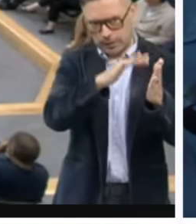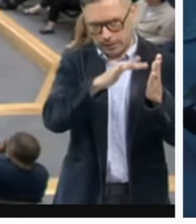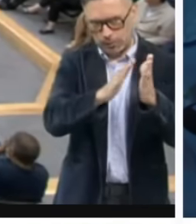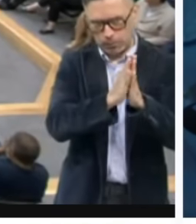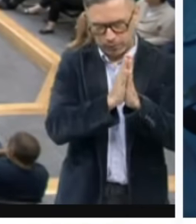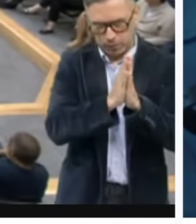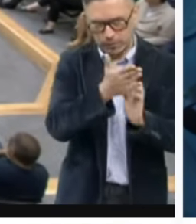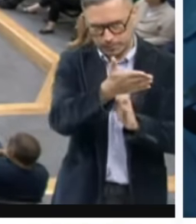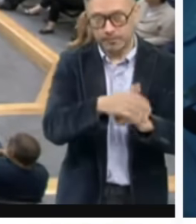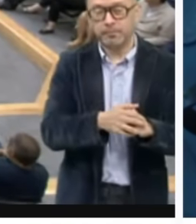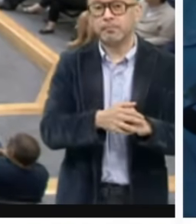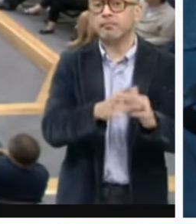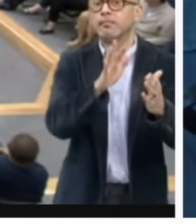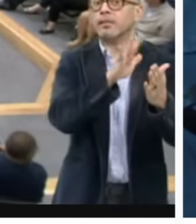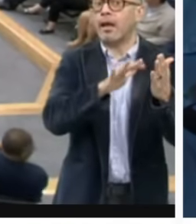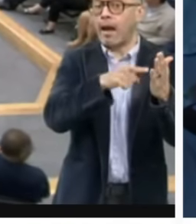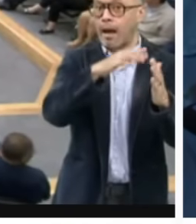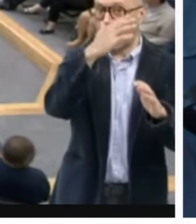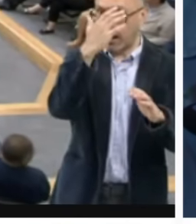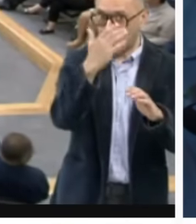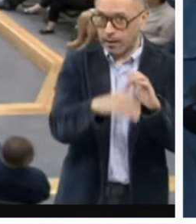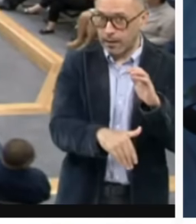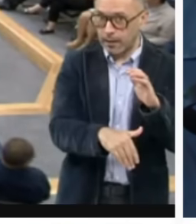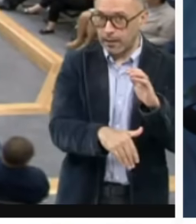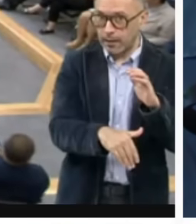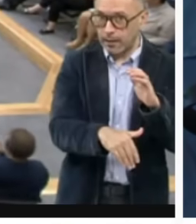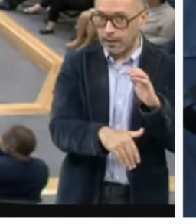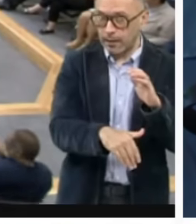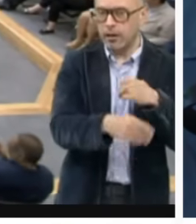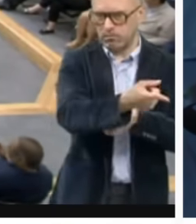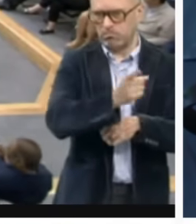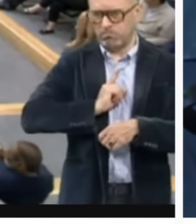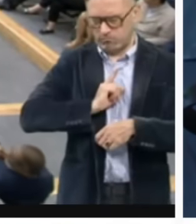Y posterior a ello, haré un comentario breve.